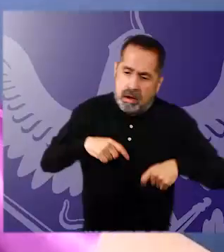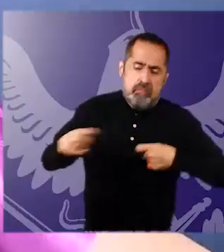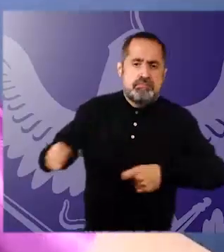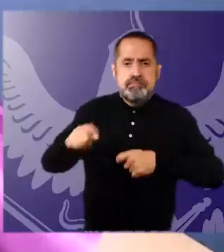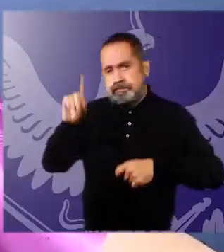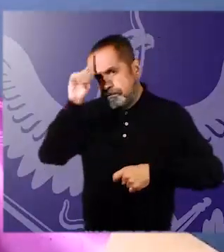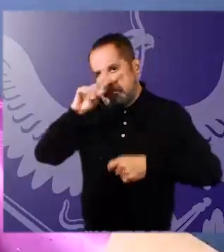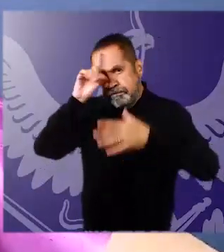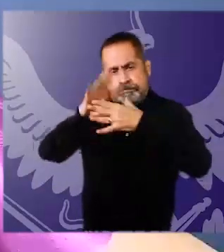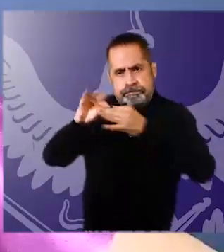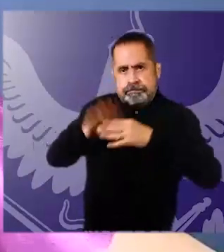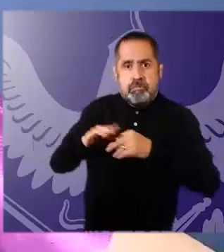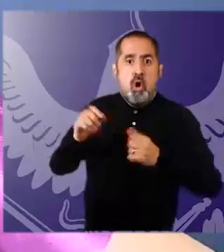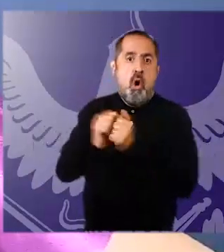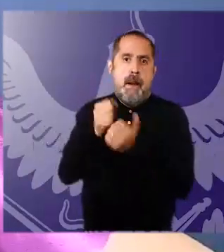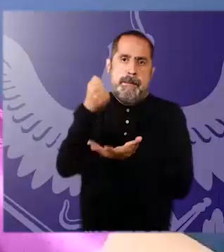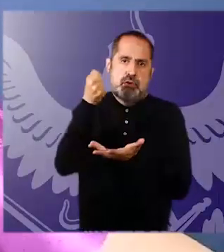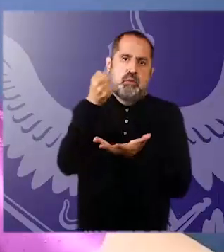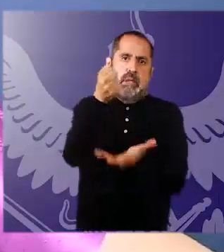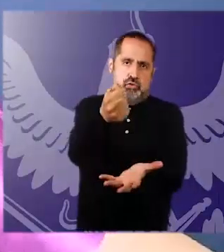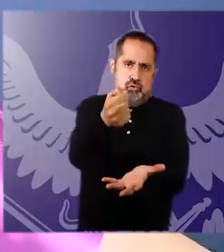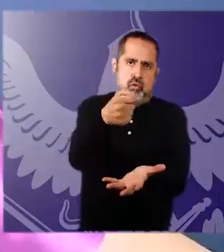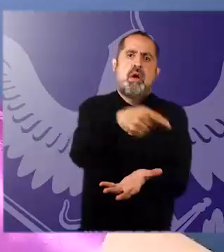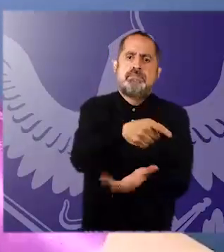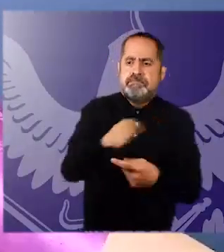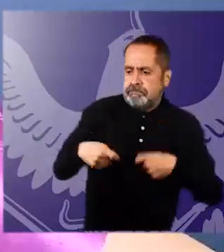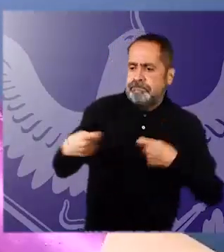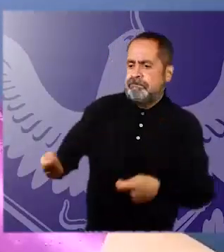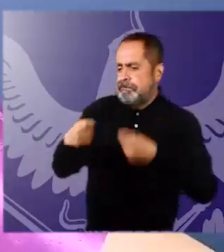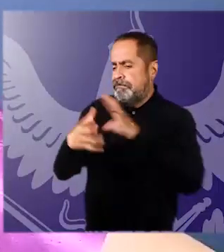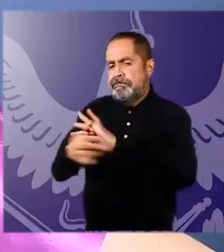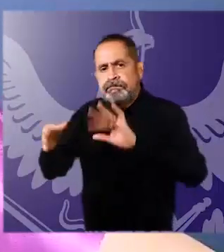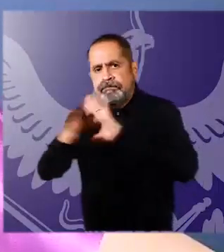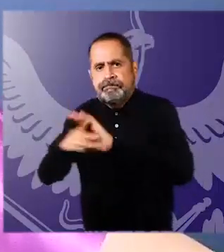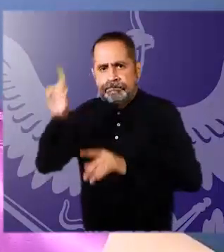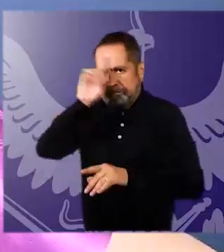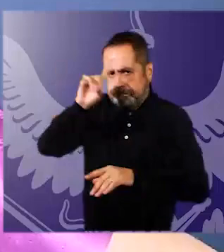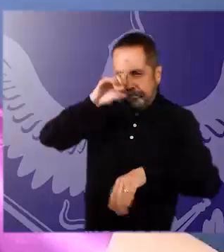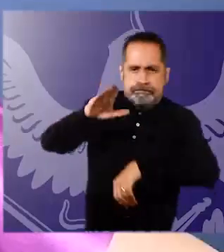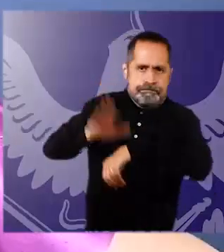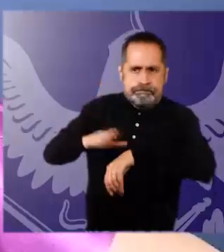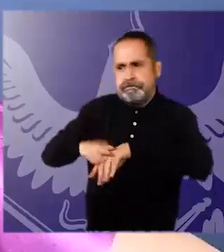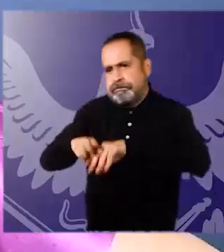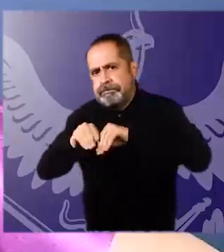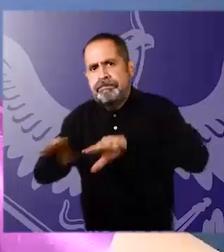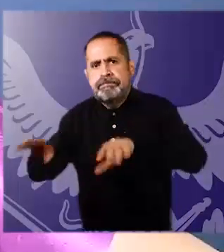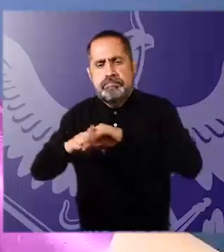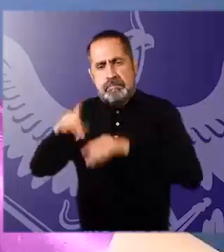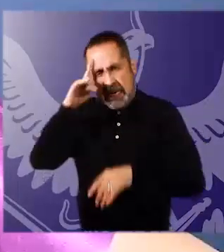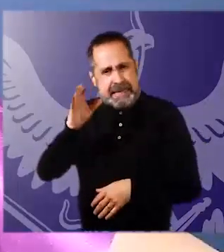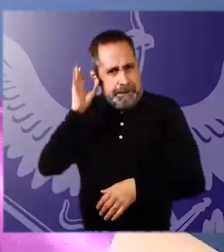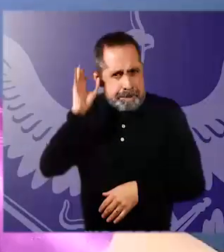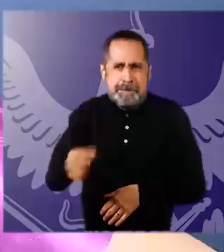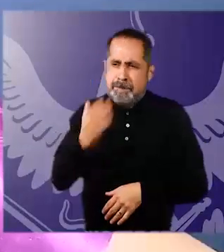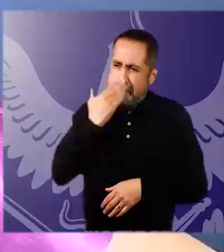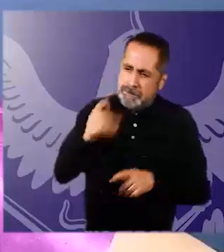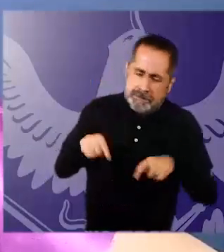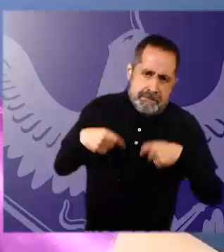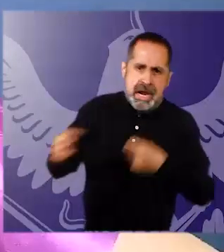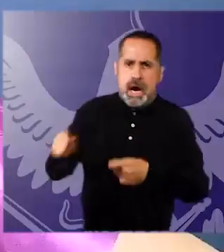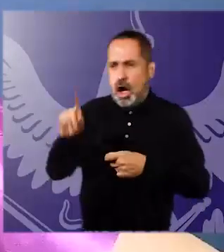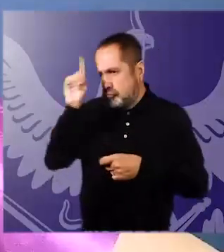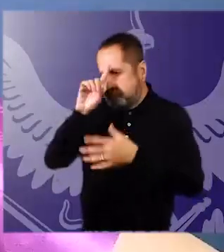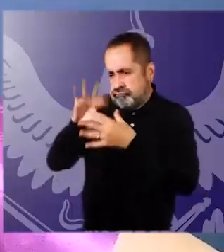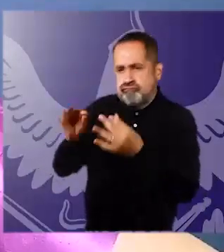civil cuenten con el presupuesto necesario para garantizar que haya